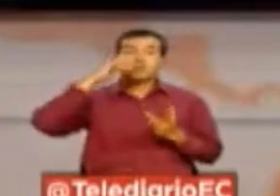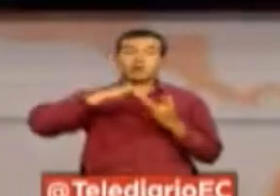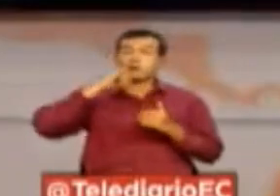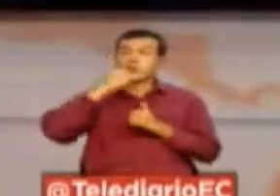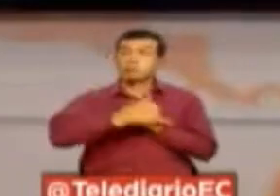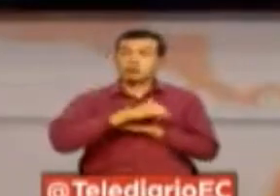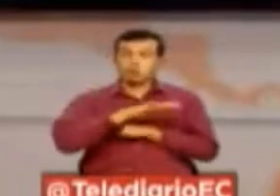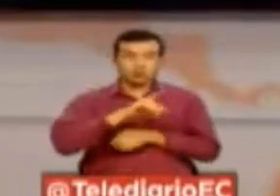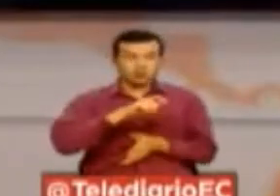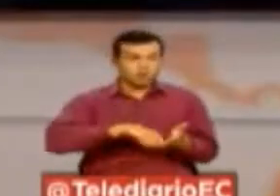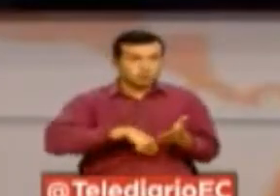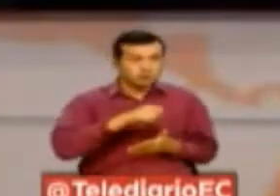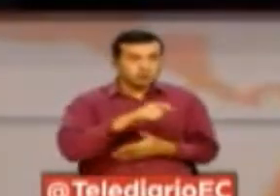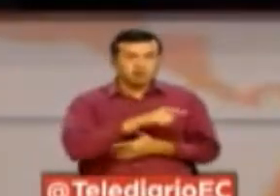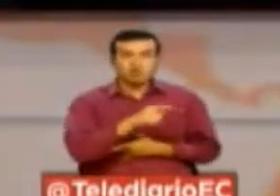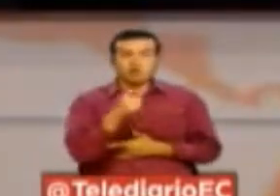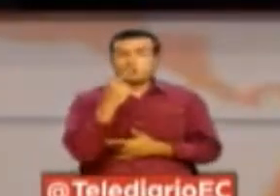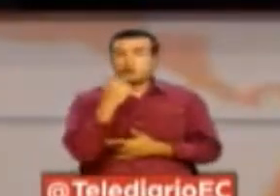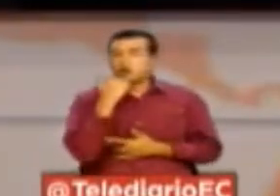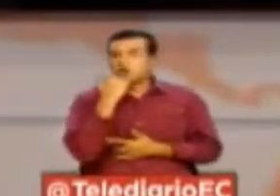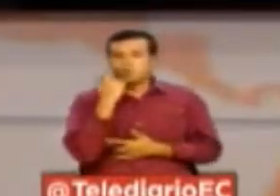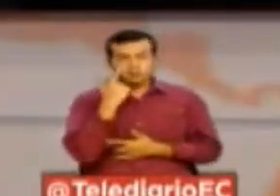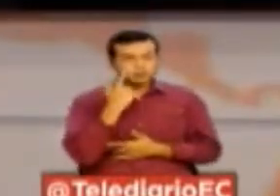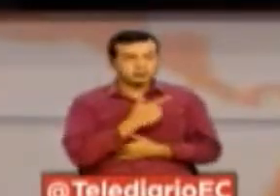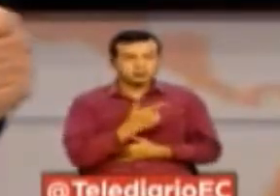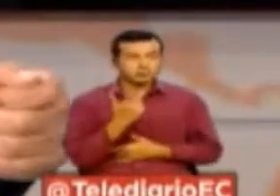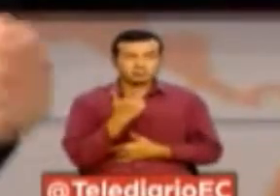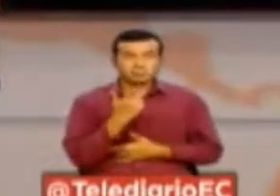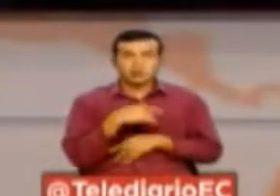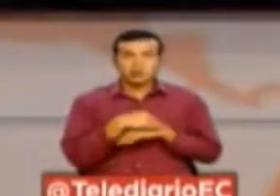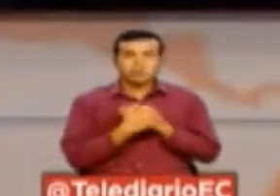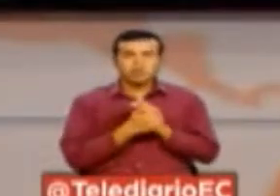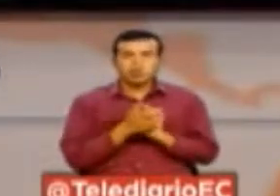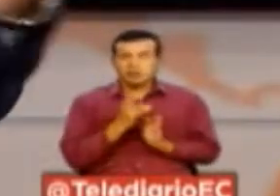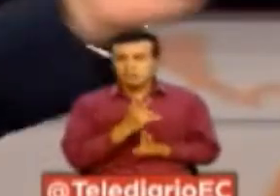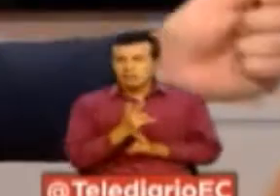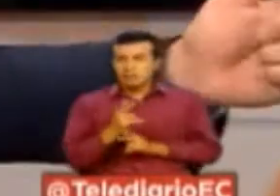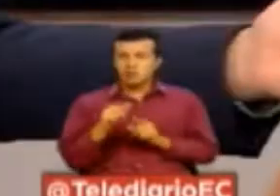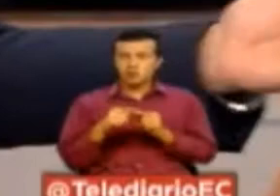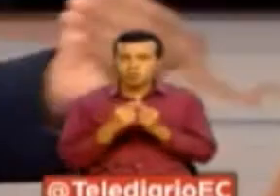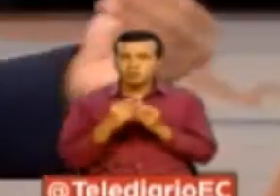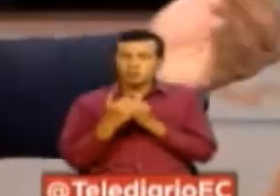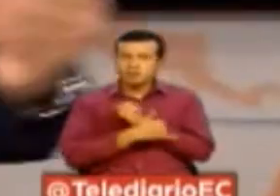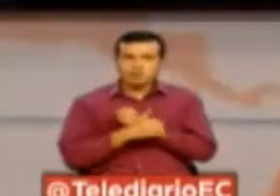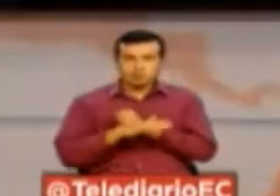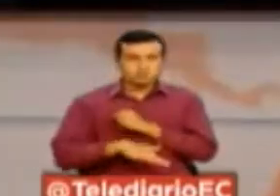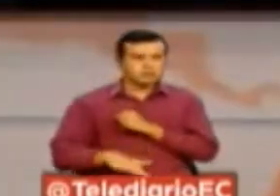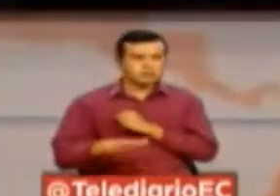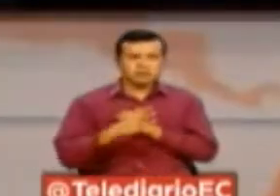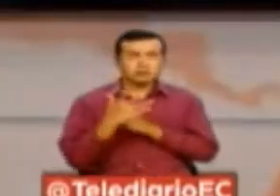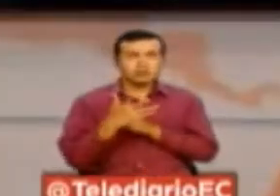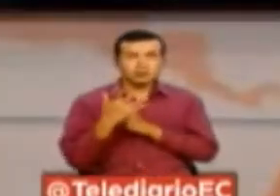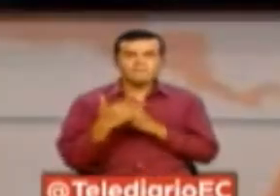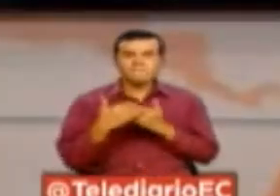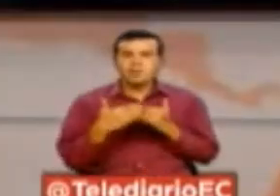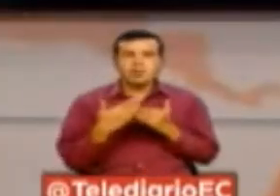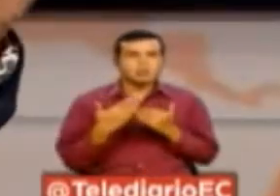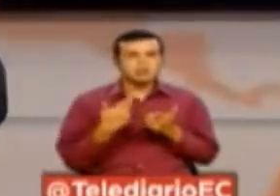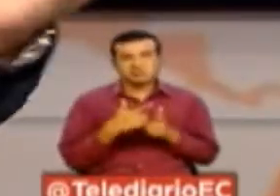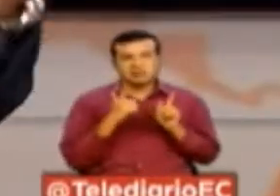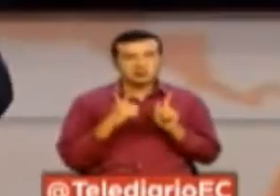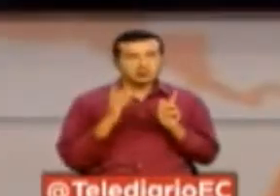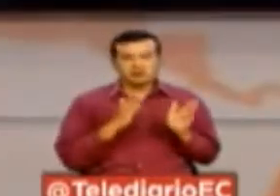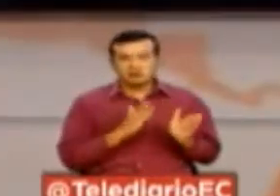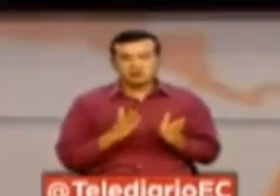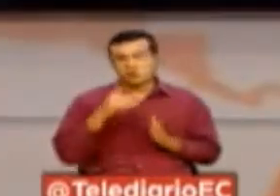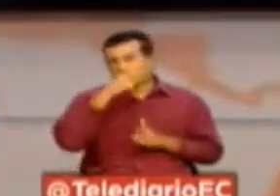que los contratan o sirven como entes o brazos armados de estos otros países para poder facilitar la línea